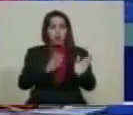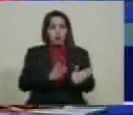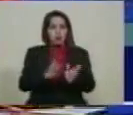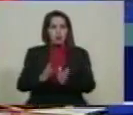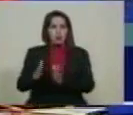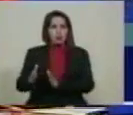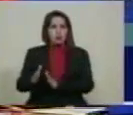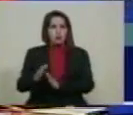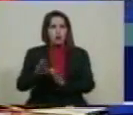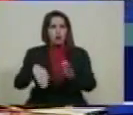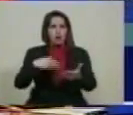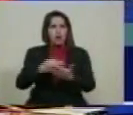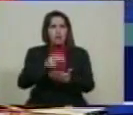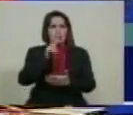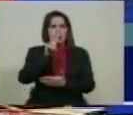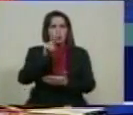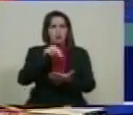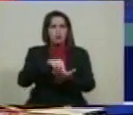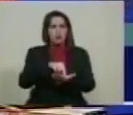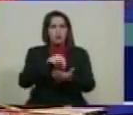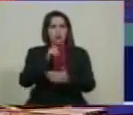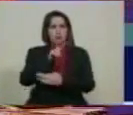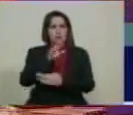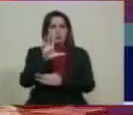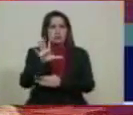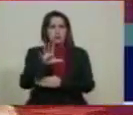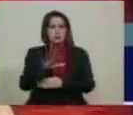2025. En las circunstancias que vengan,